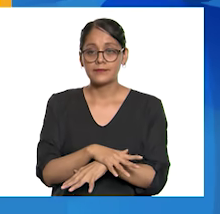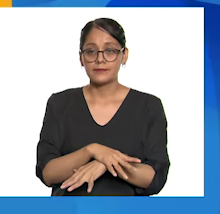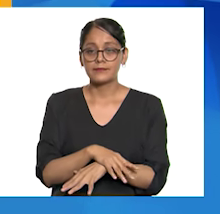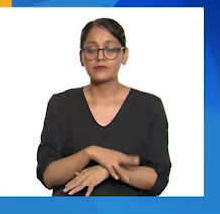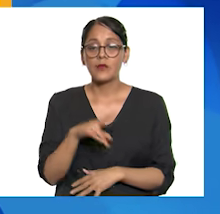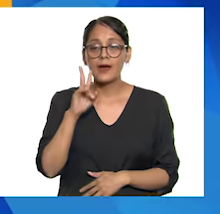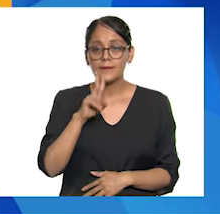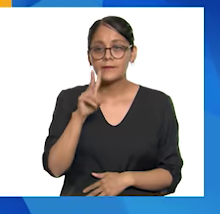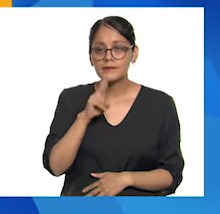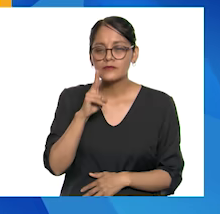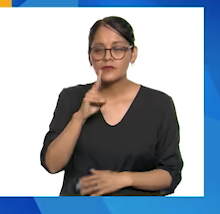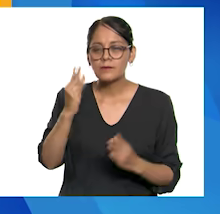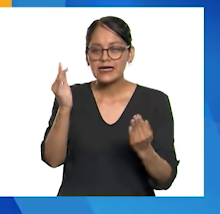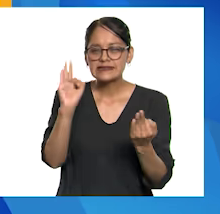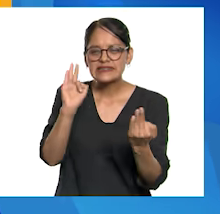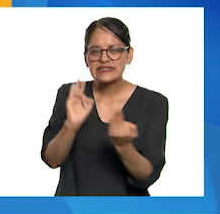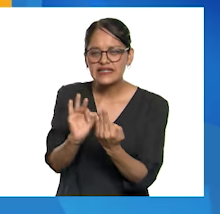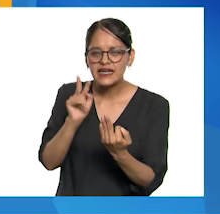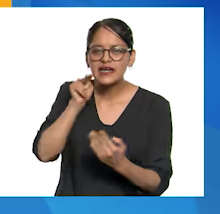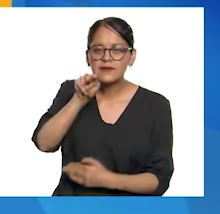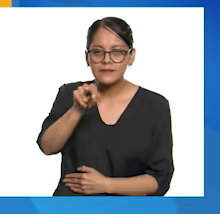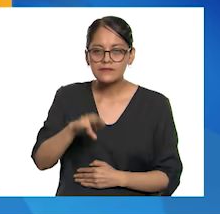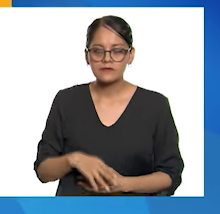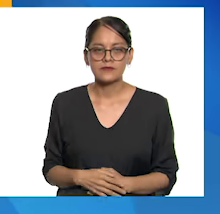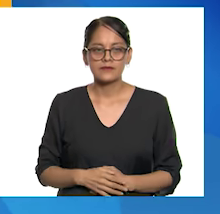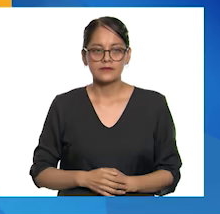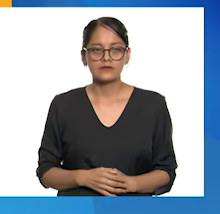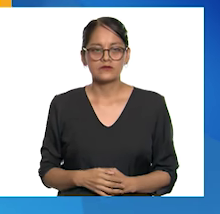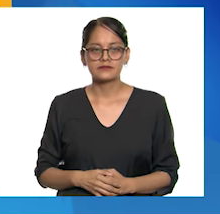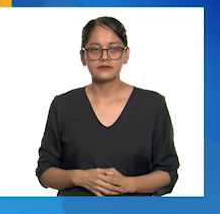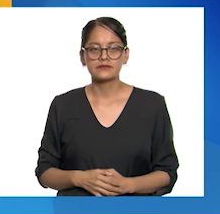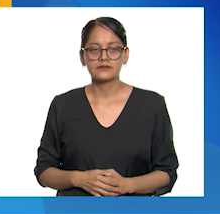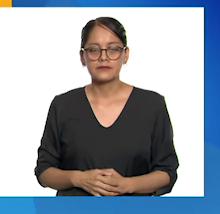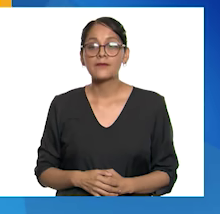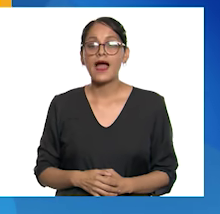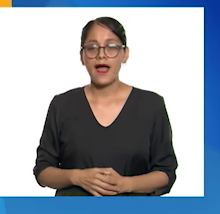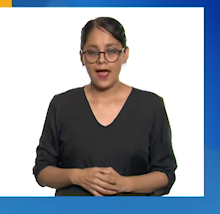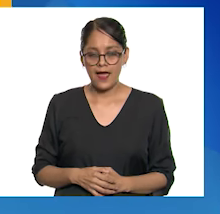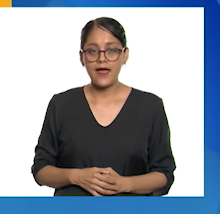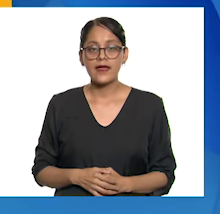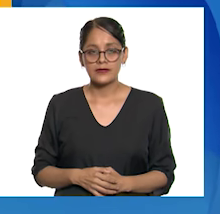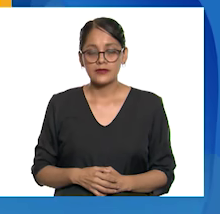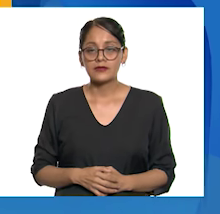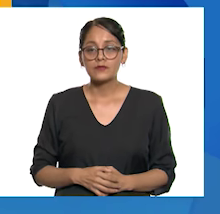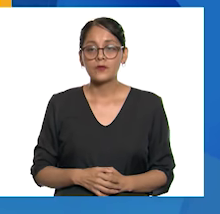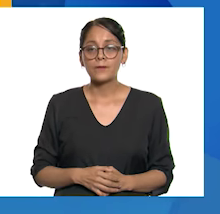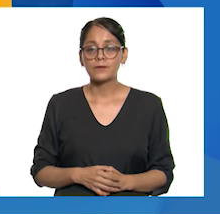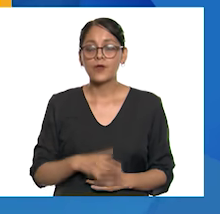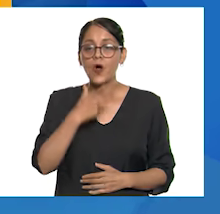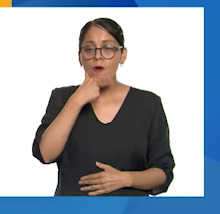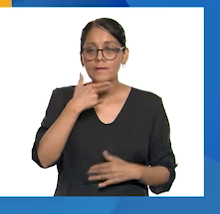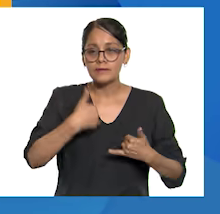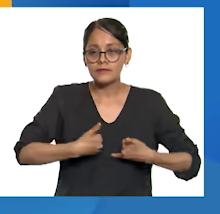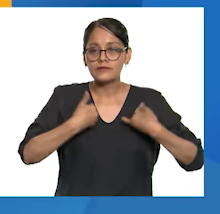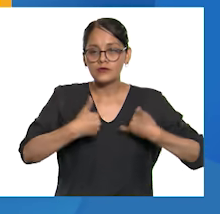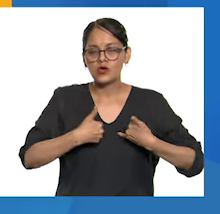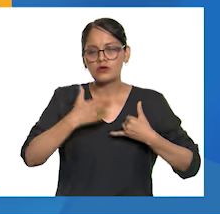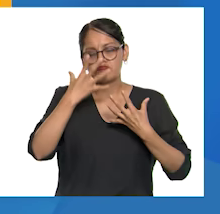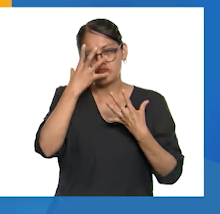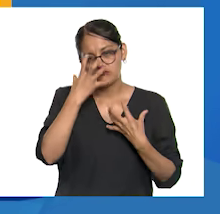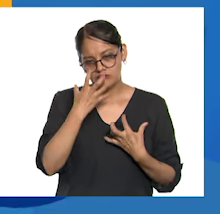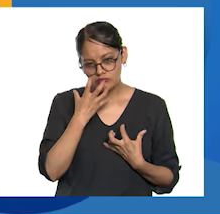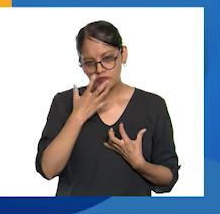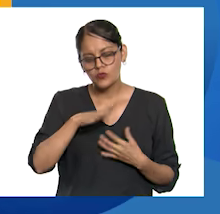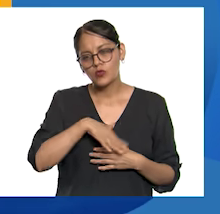y las vamos a ver un poco más de cerca. ¡Ah! El molinero se encuentra muy triste